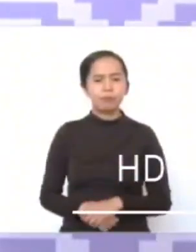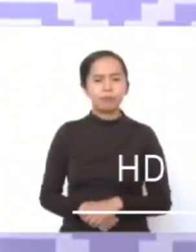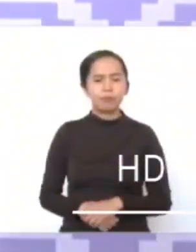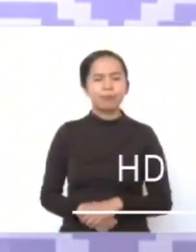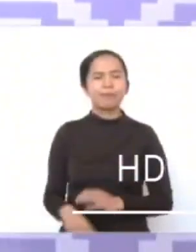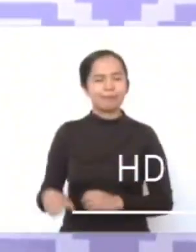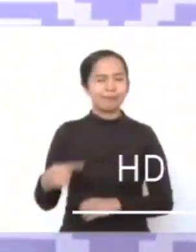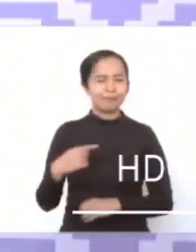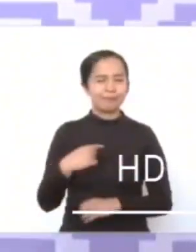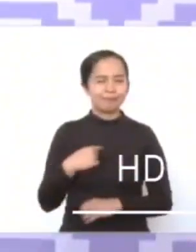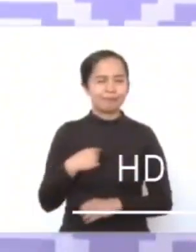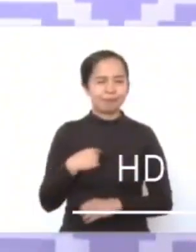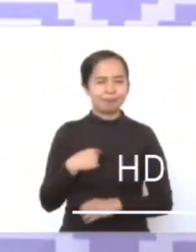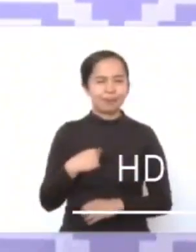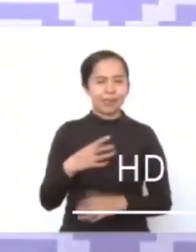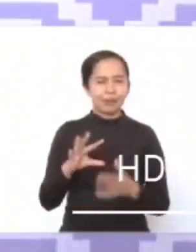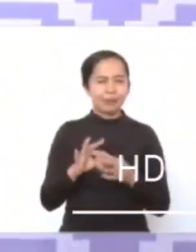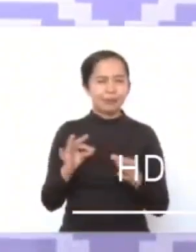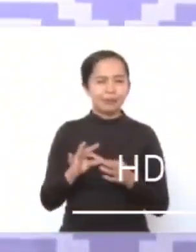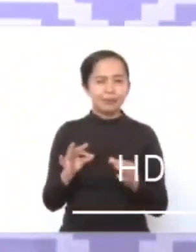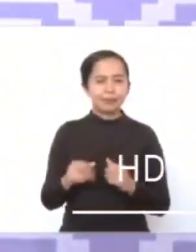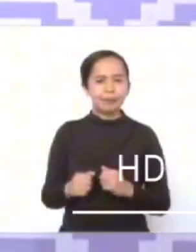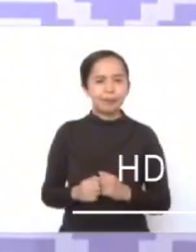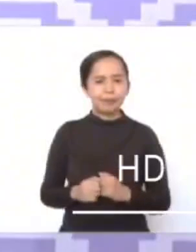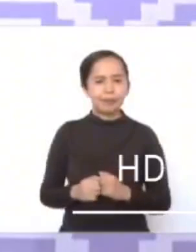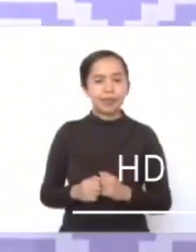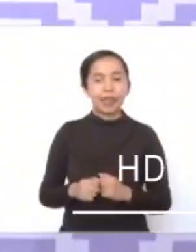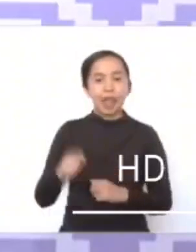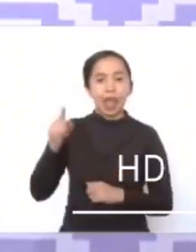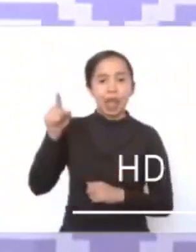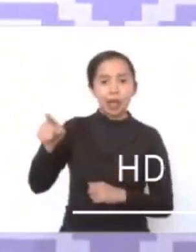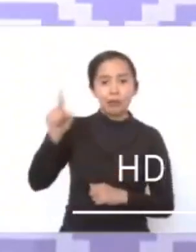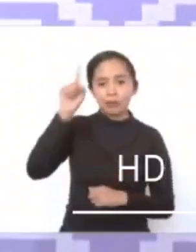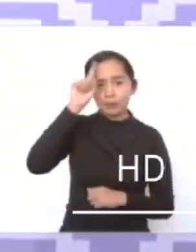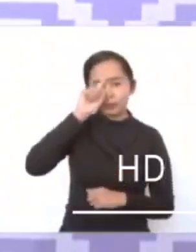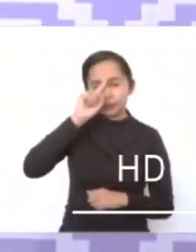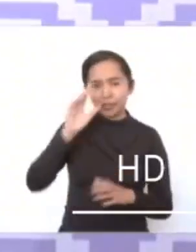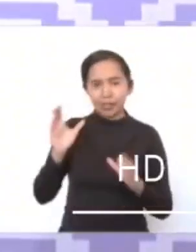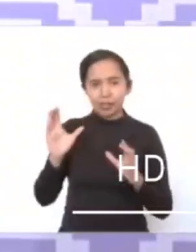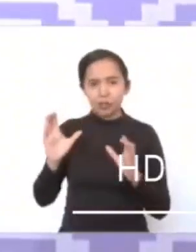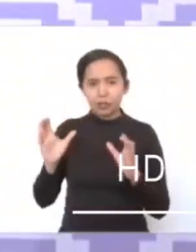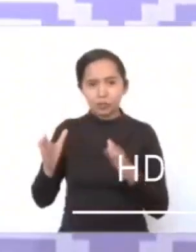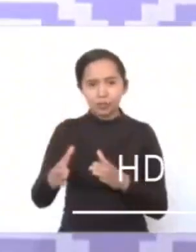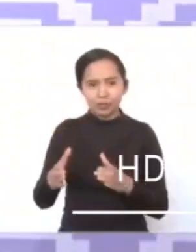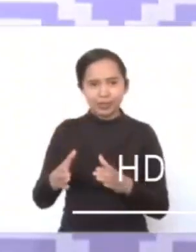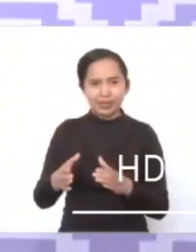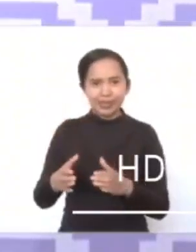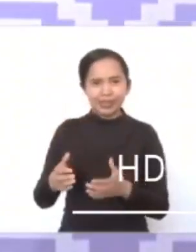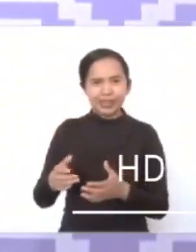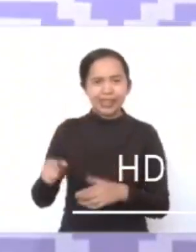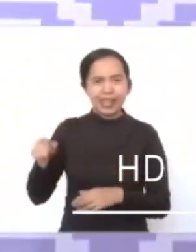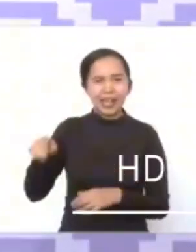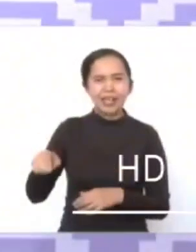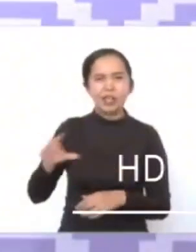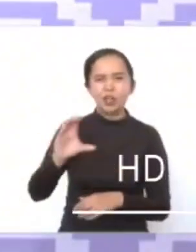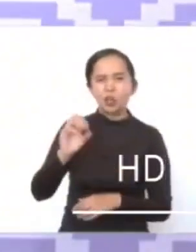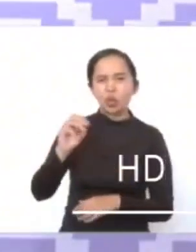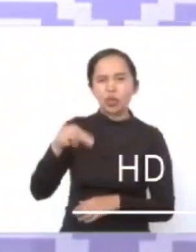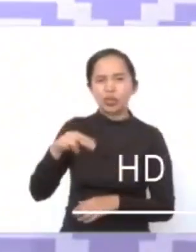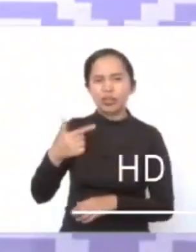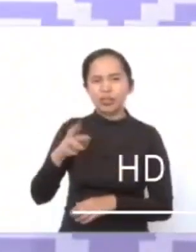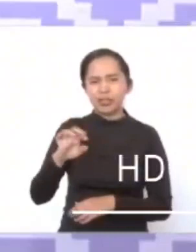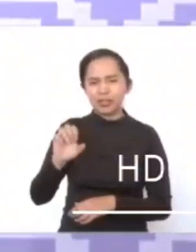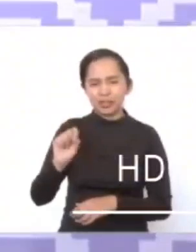quiero compartir que he comunicado al Consejo Judicial Ciudadano, nombrado por el Congreso,